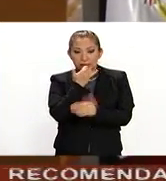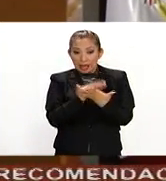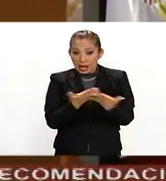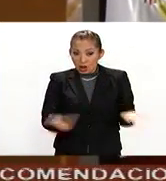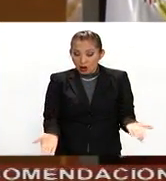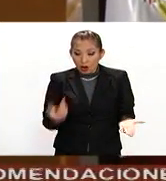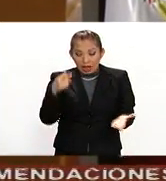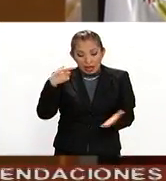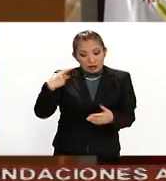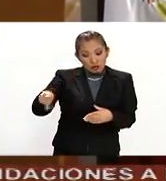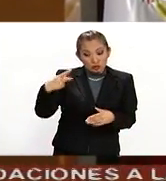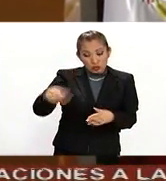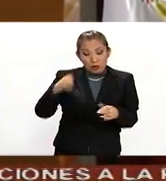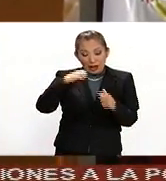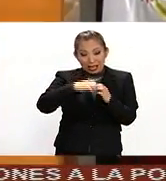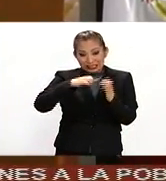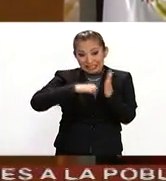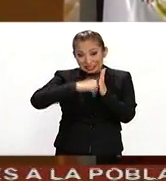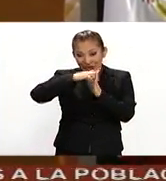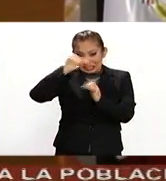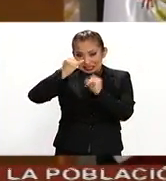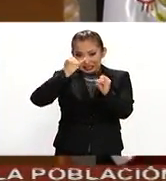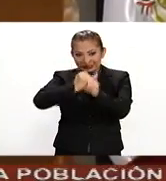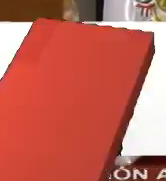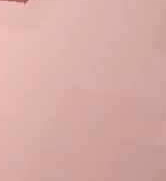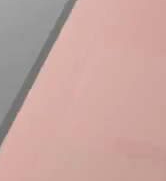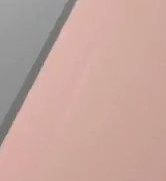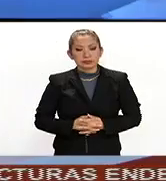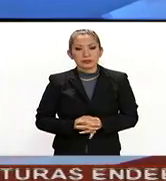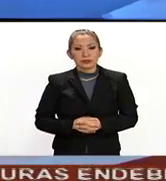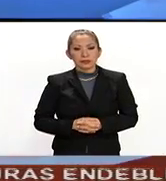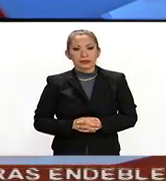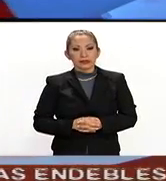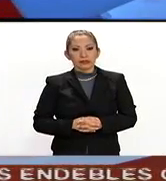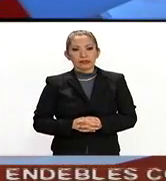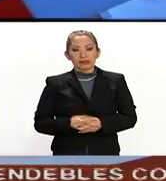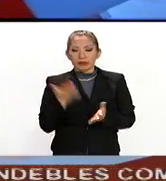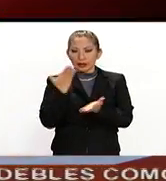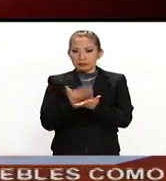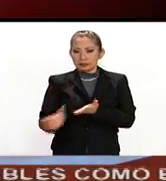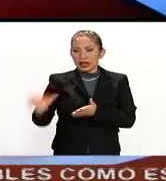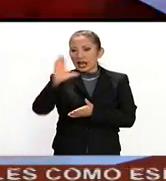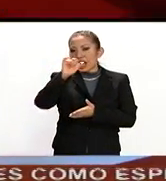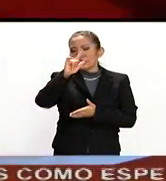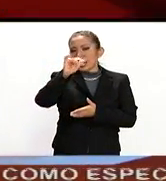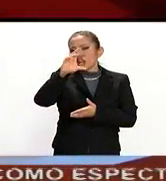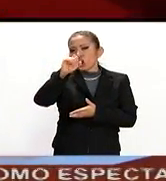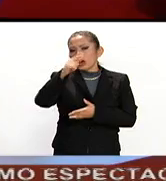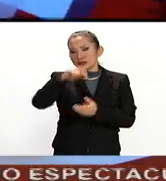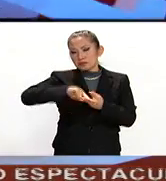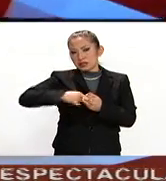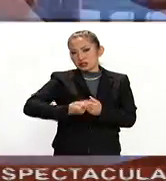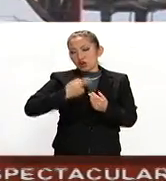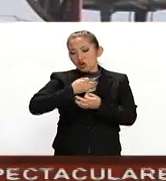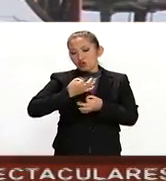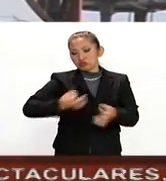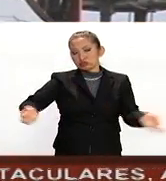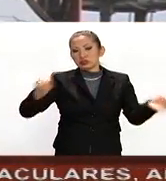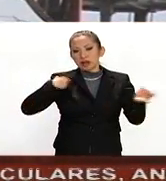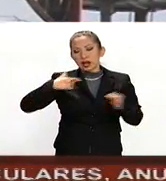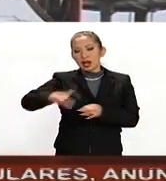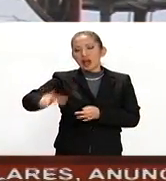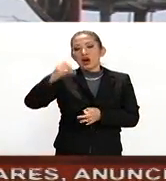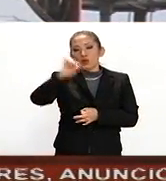ahora en la Estación Espacial Internacional. Por su parte, el canal del Congreso inició transmisiones este jueves en